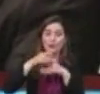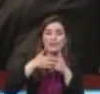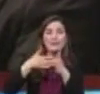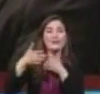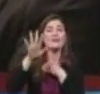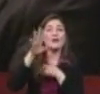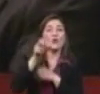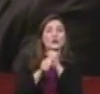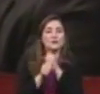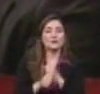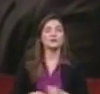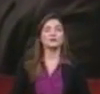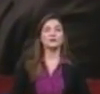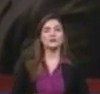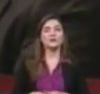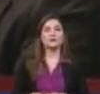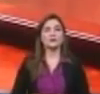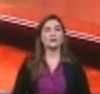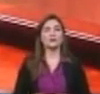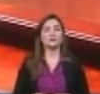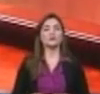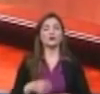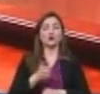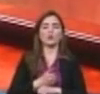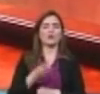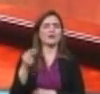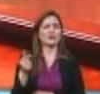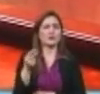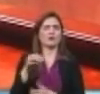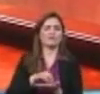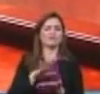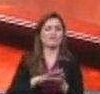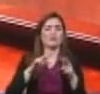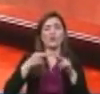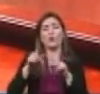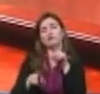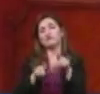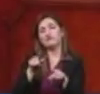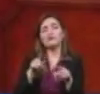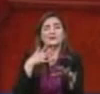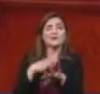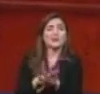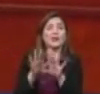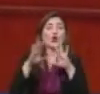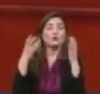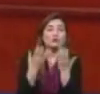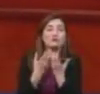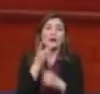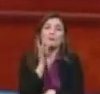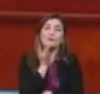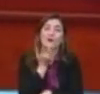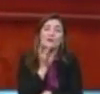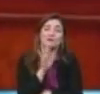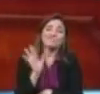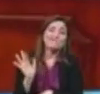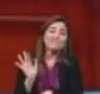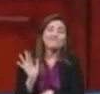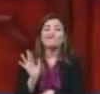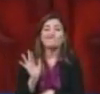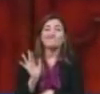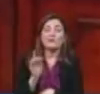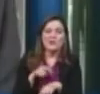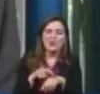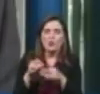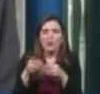más. Aunque las autoridades piden celeridad en la aplicación de estas reformas, algunos integrantes de la comisión prefieren no establecer